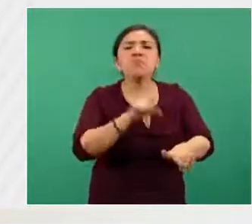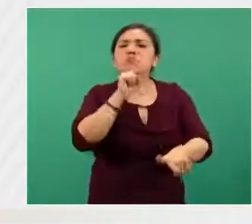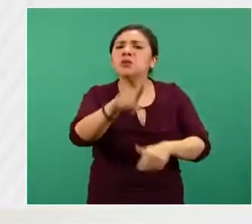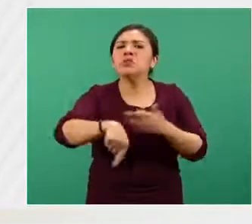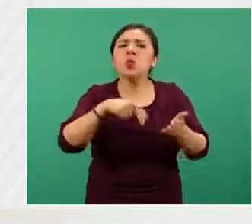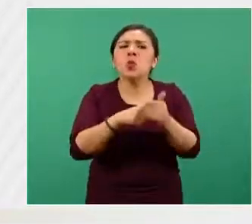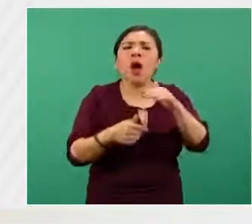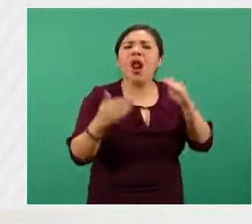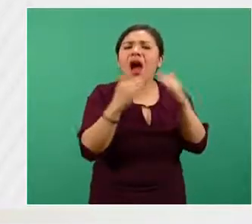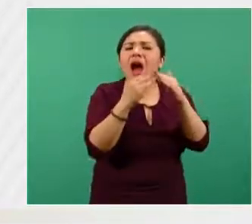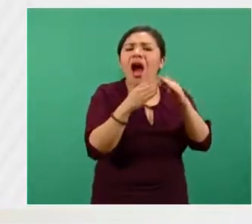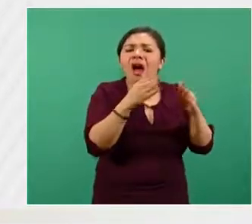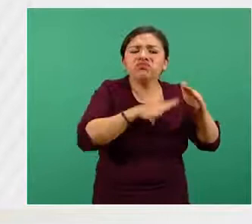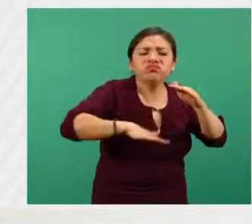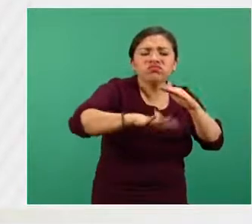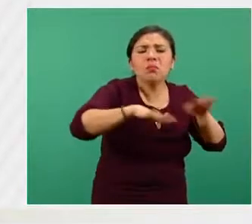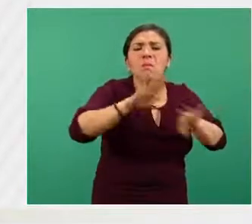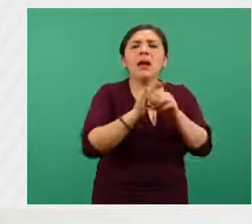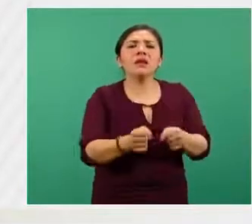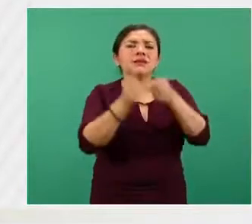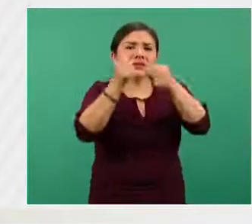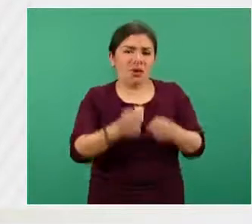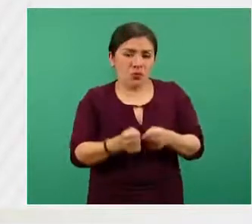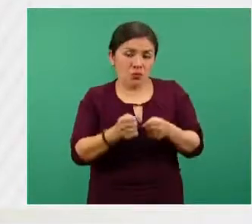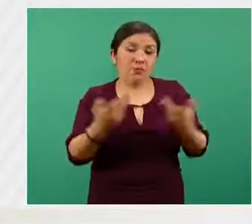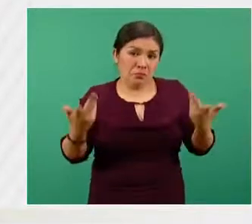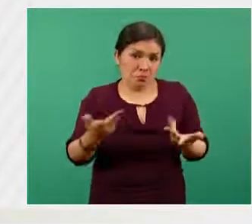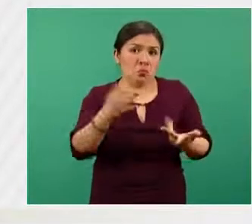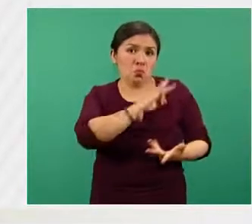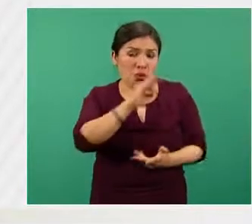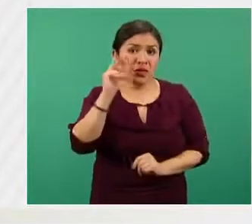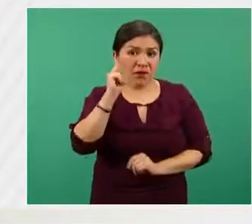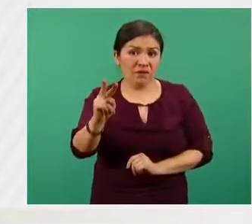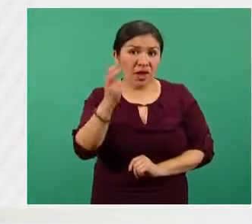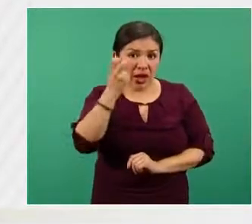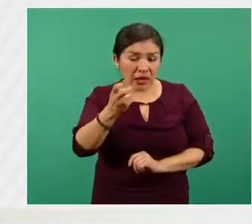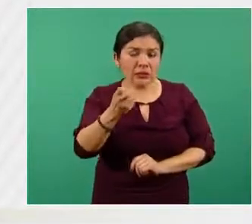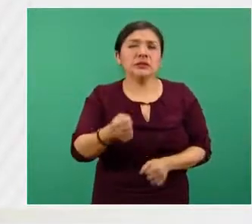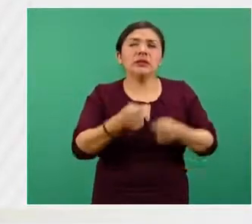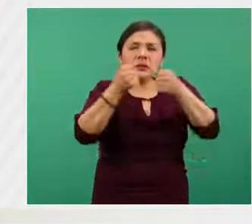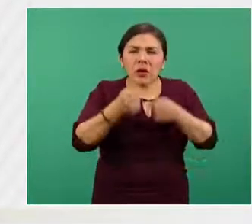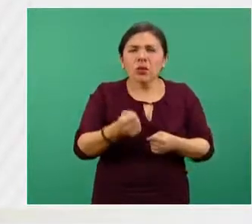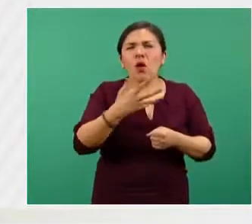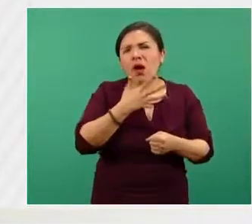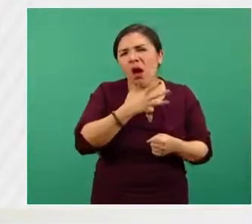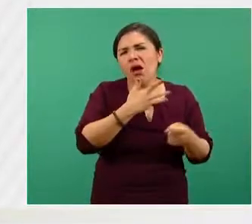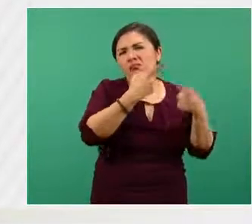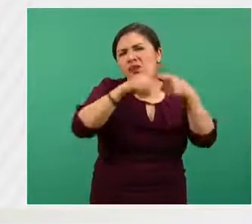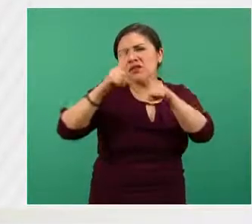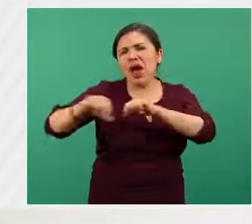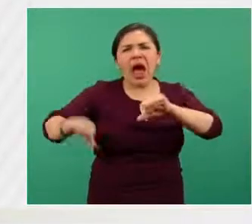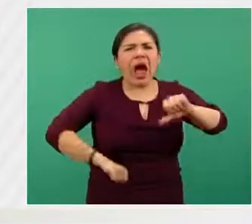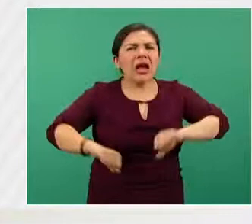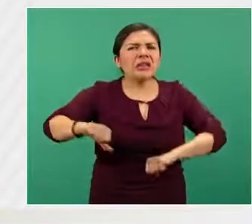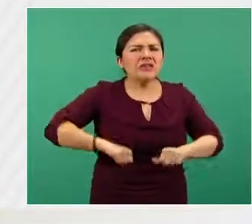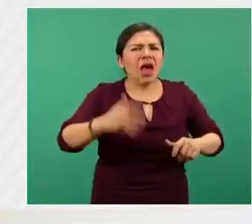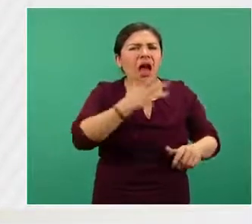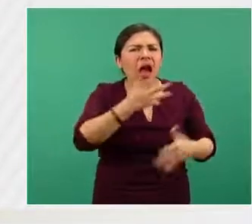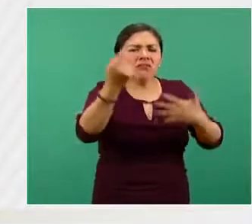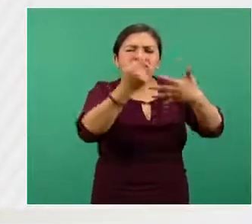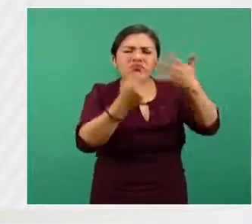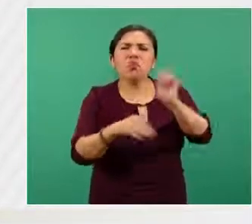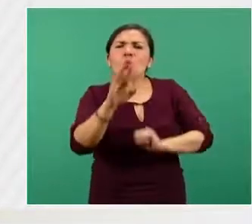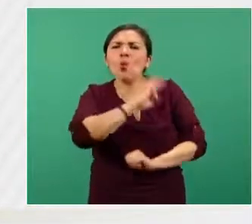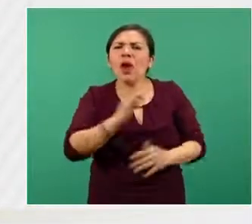lugar más seguro en donde podamos estar. Entonces podemos identificar de seguro toda una serie de actividades que podemos